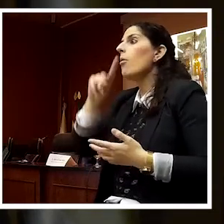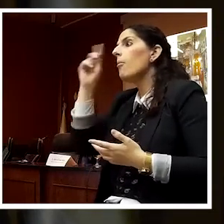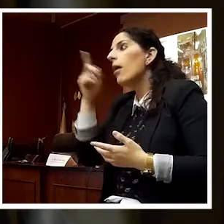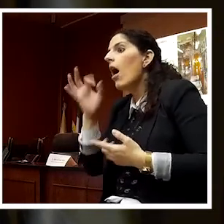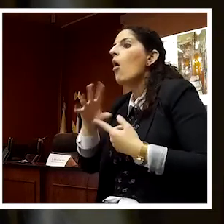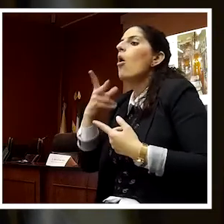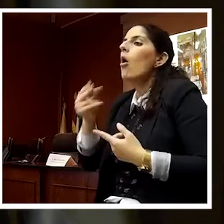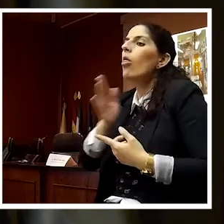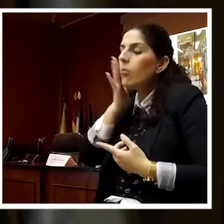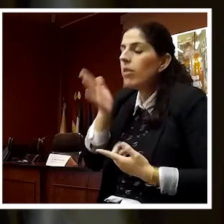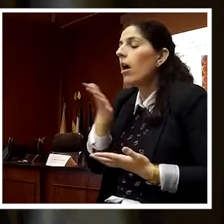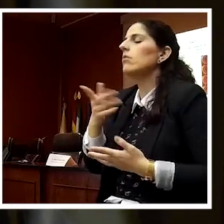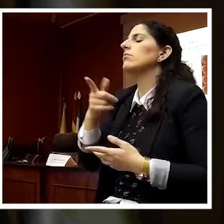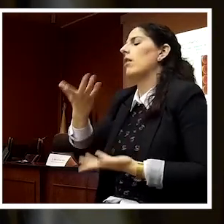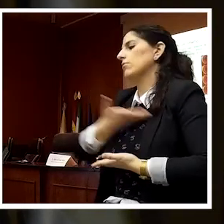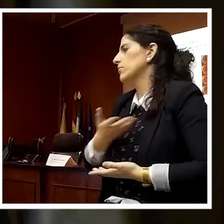pulmones.